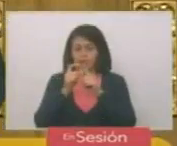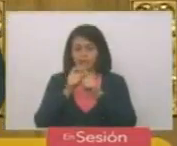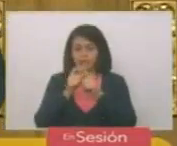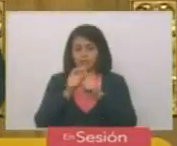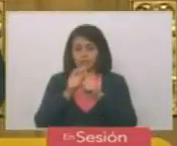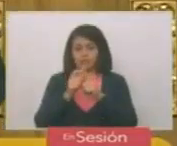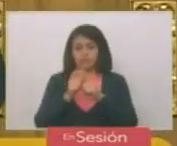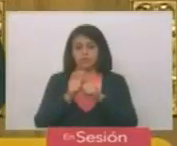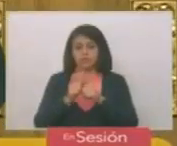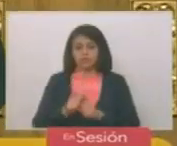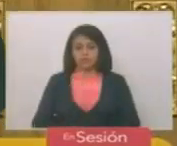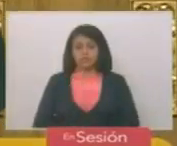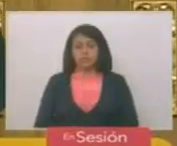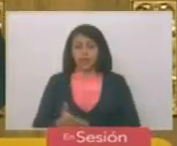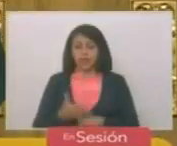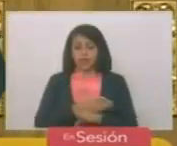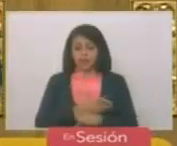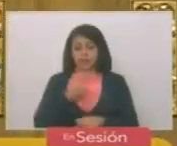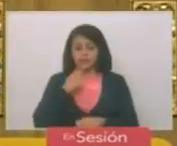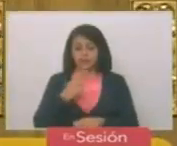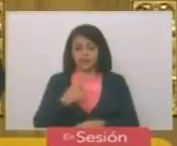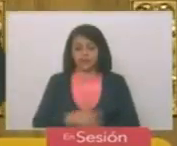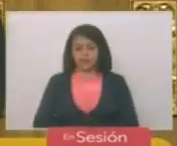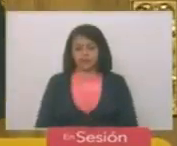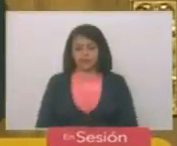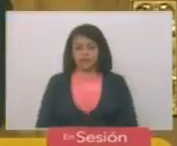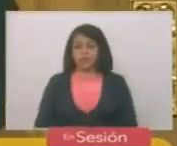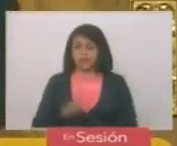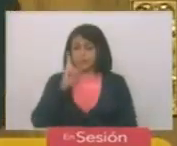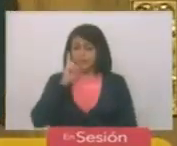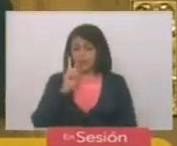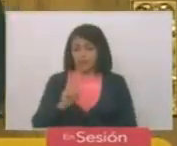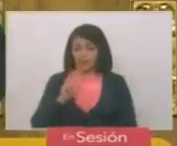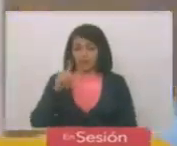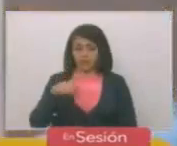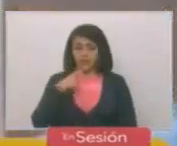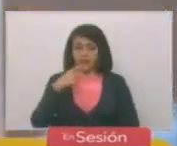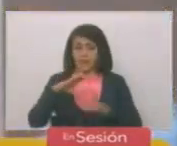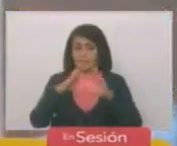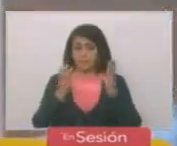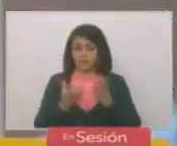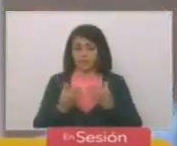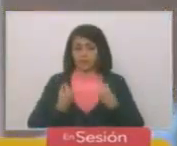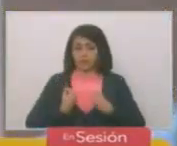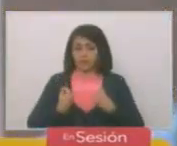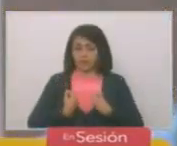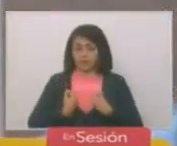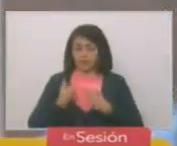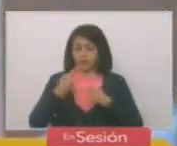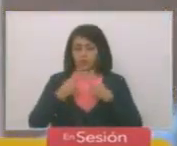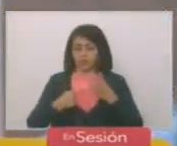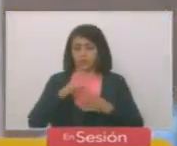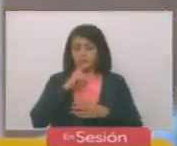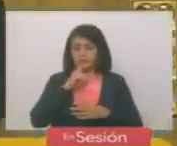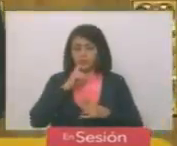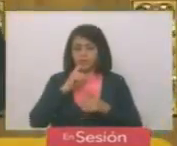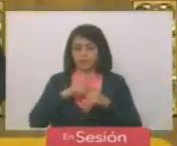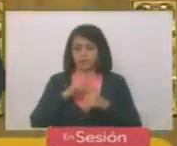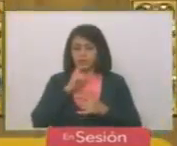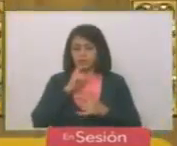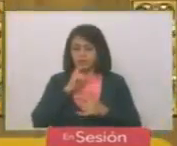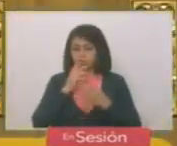León Tolstoy antes que usted se me adelante, tomando en cuenta que el mundo vive situaciones difíciles,